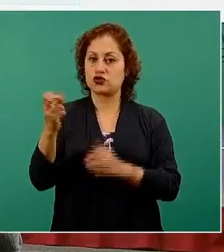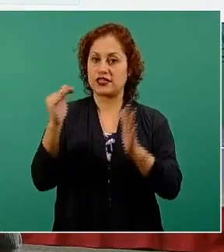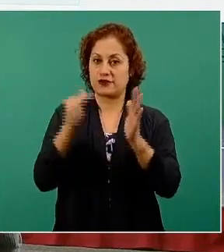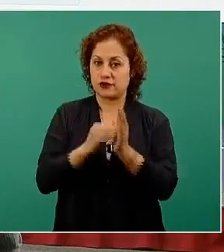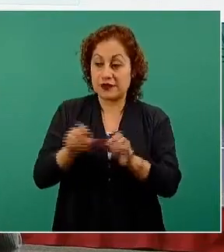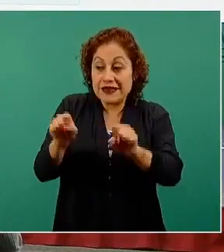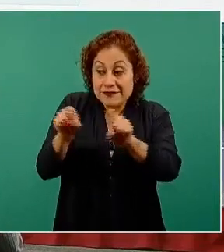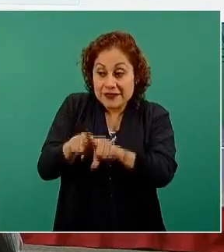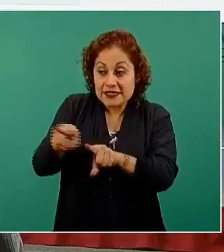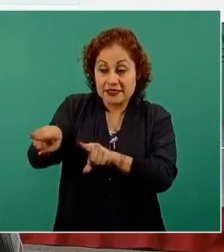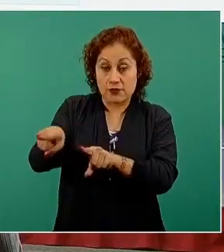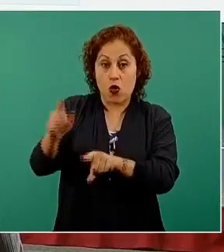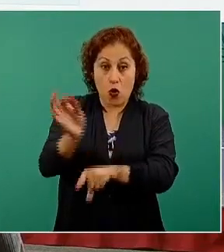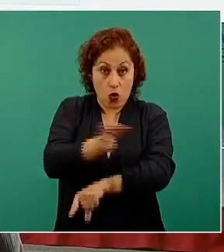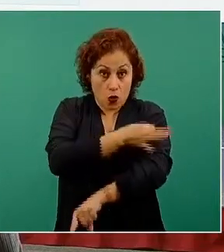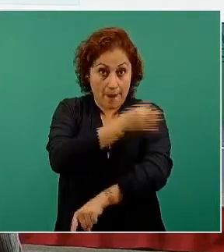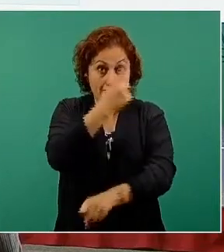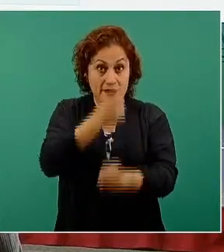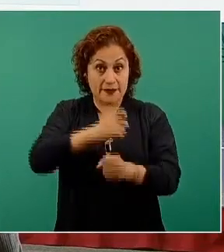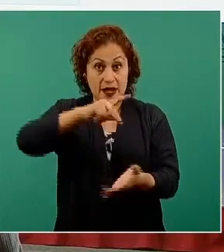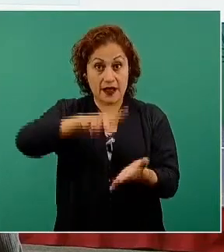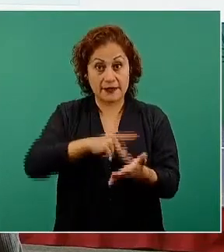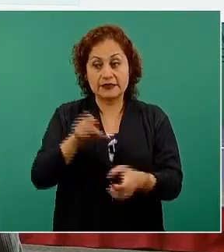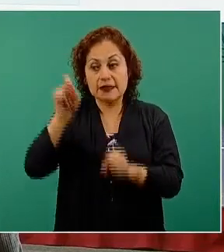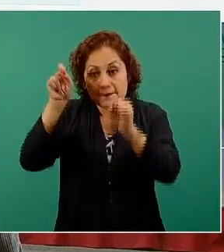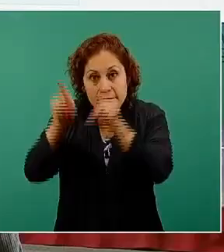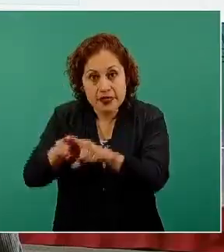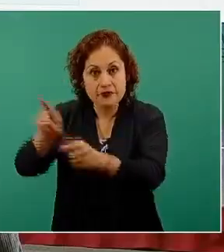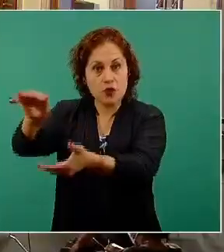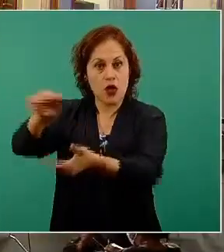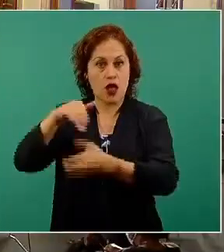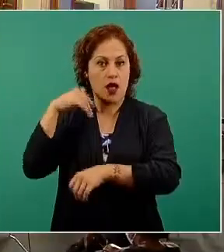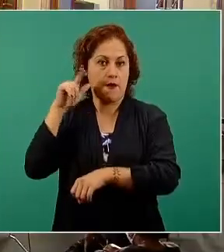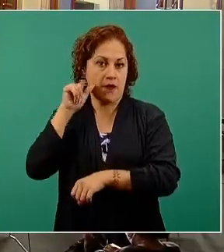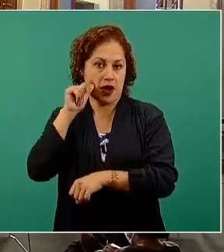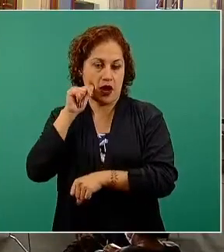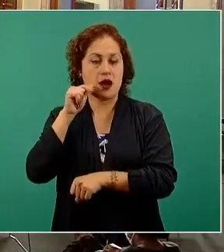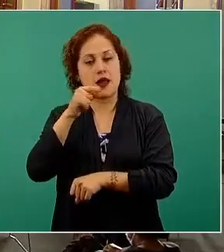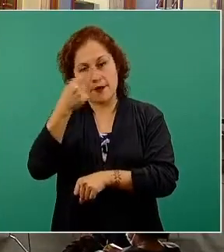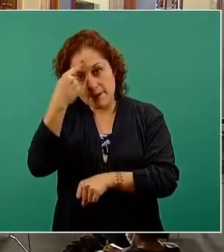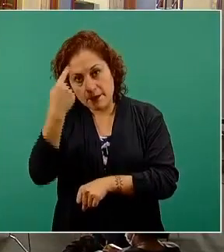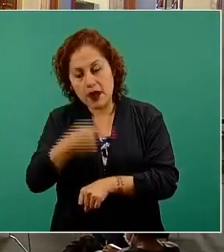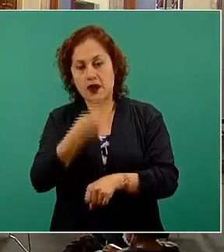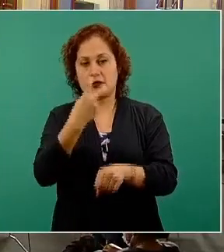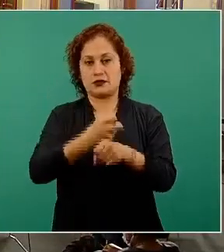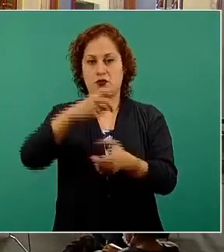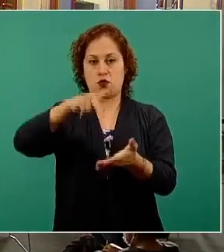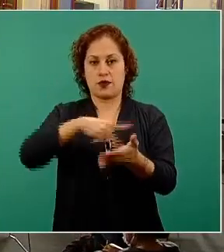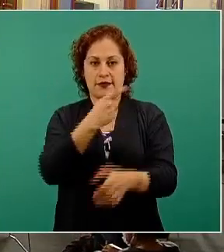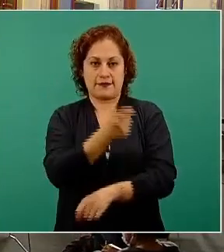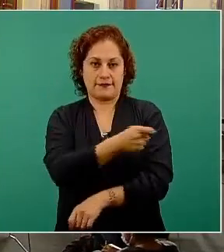de estas primeras dosis que aplicamos. La siguiente, por favor.